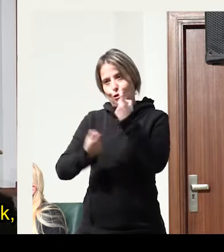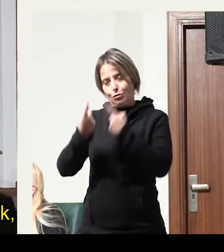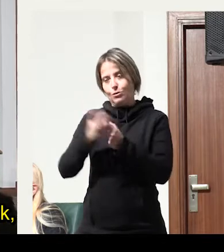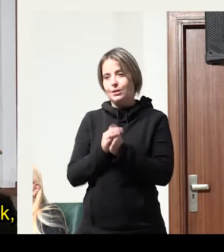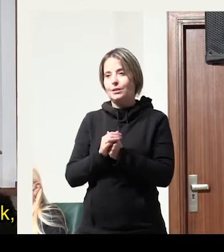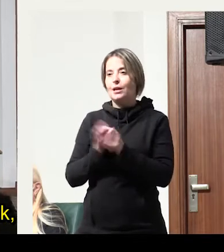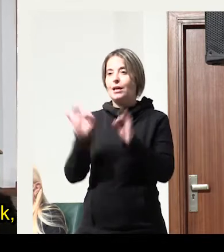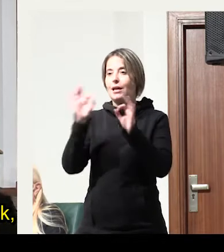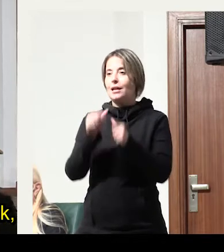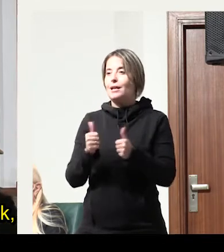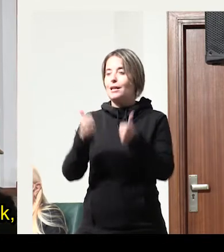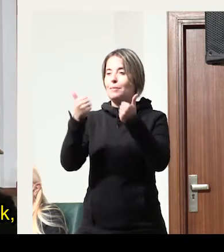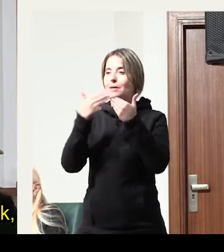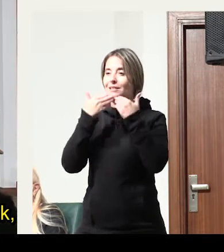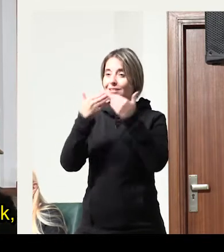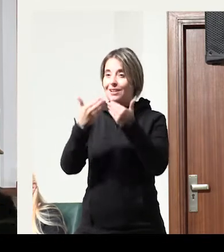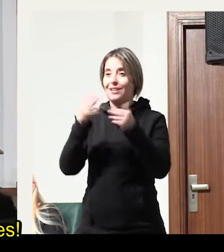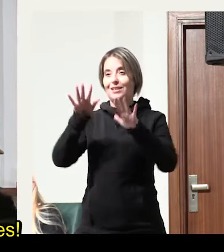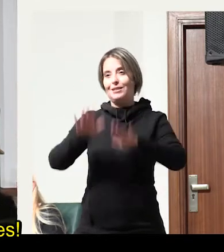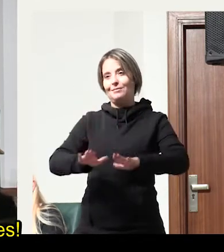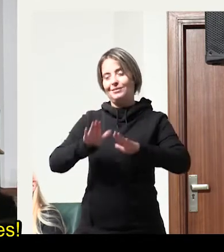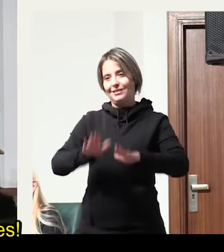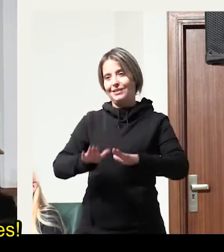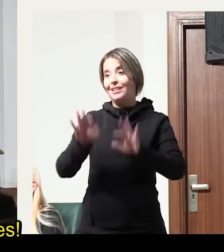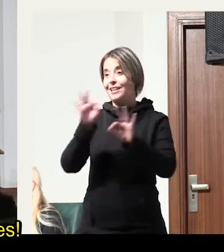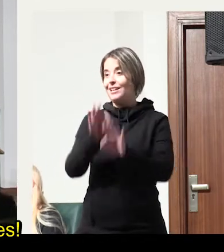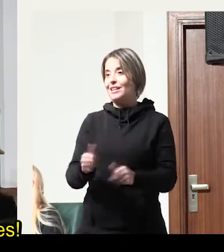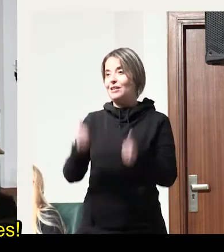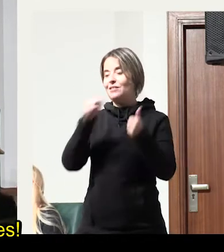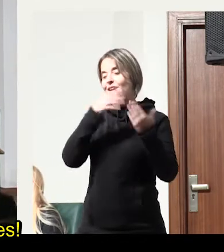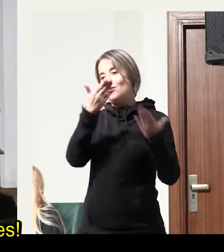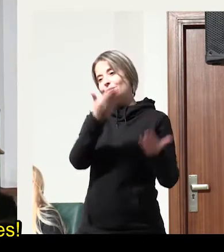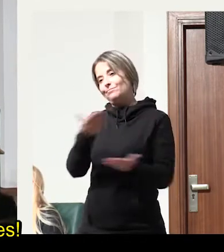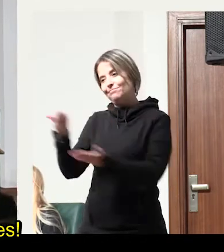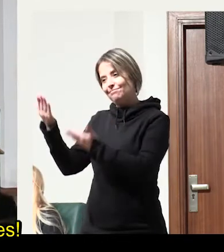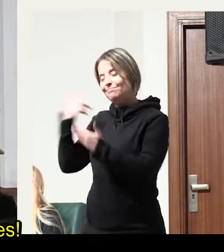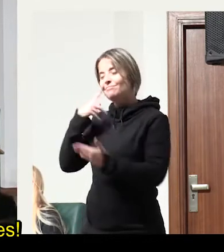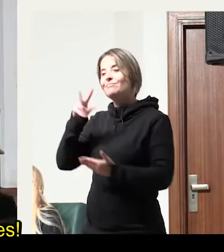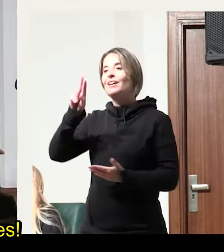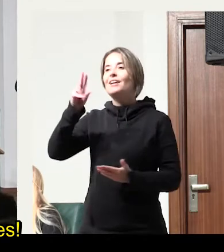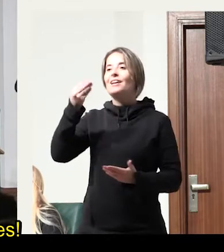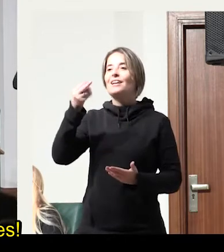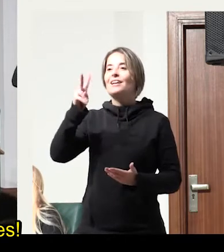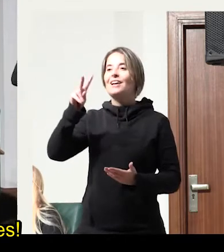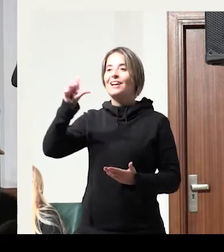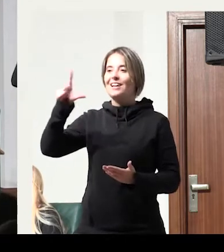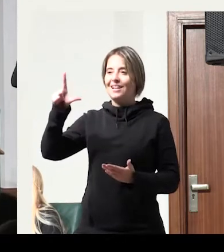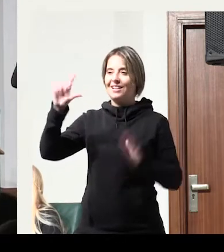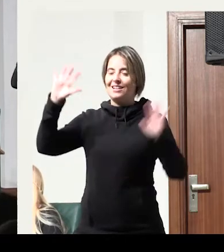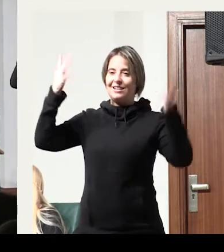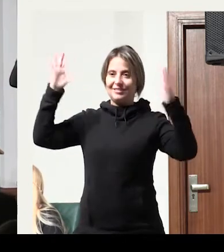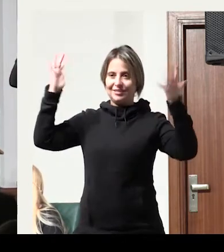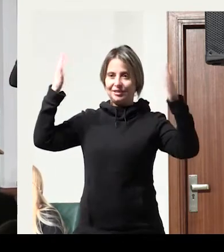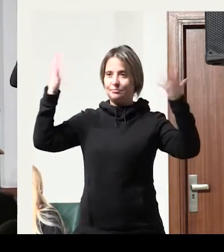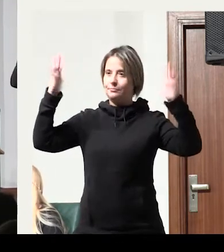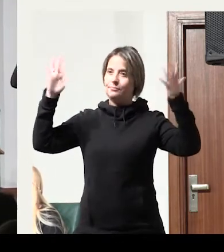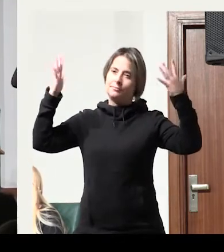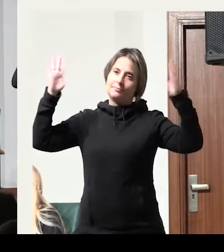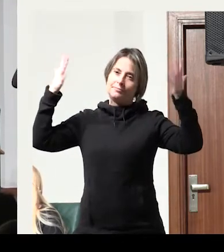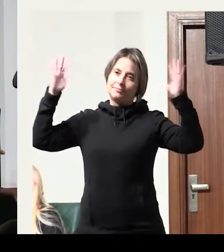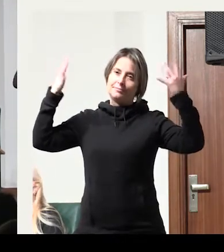zuen arretagatik eta has gaitezen. Cedo la palabra a Raquel. Un fuerte aplauso para las tres. Gracias.